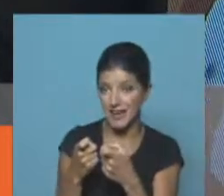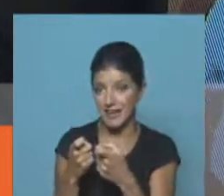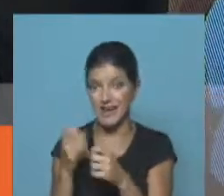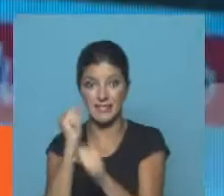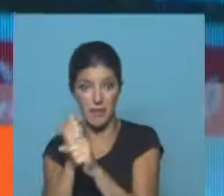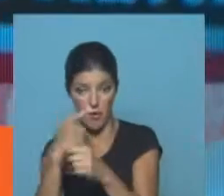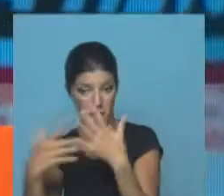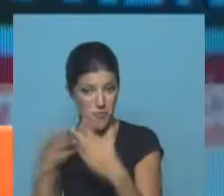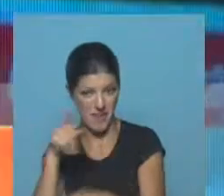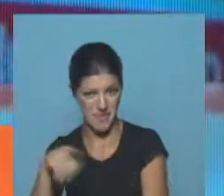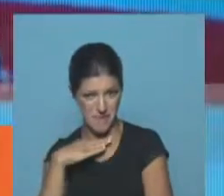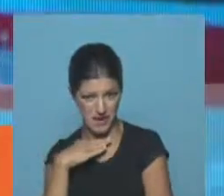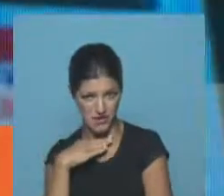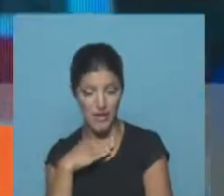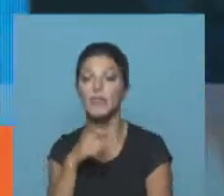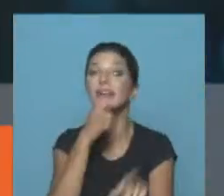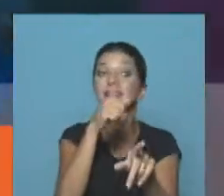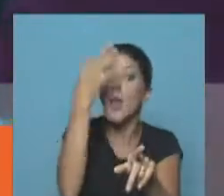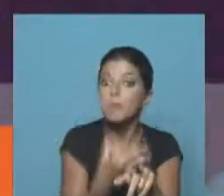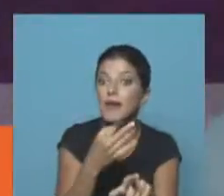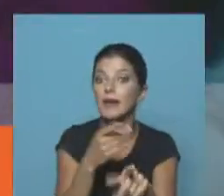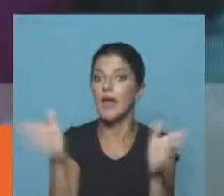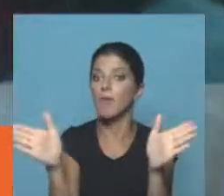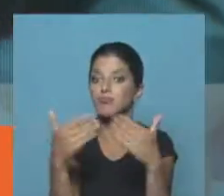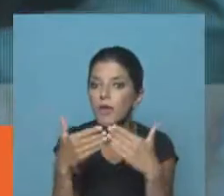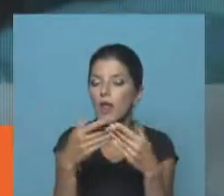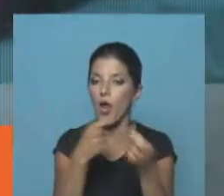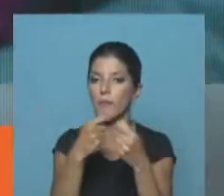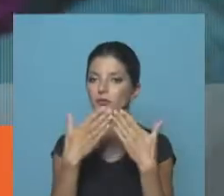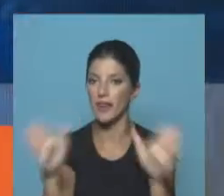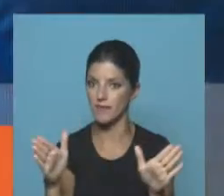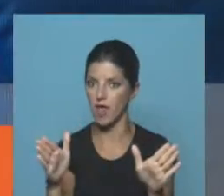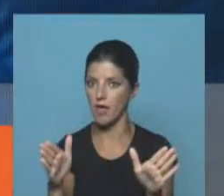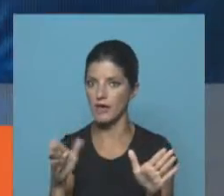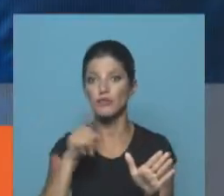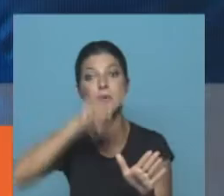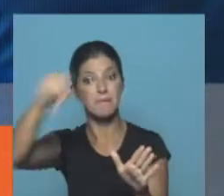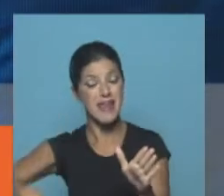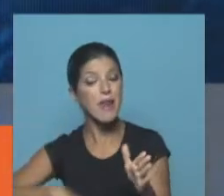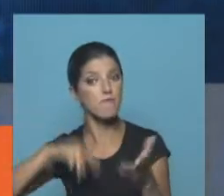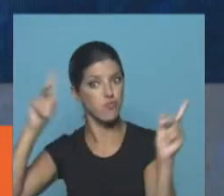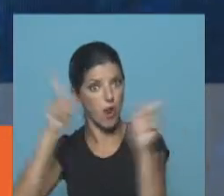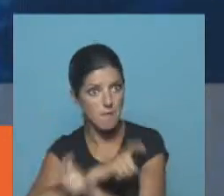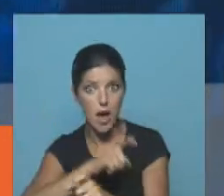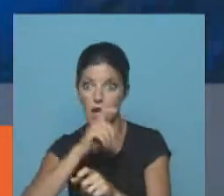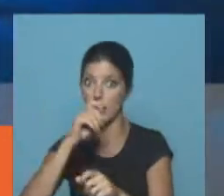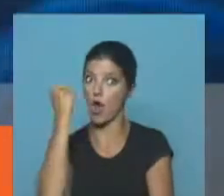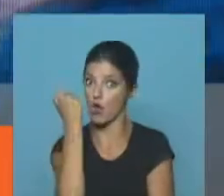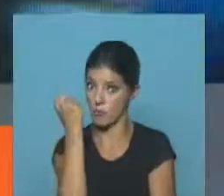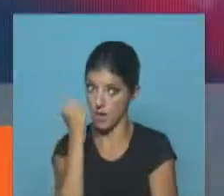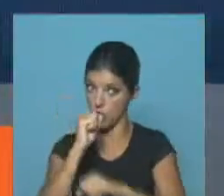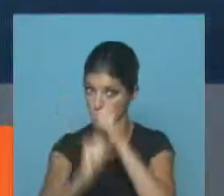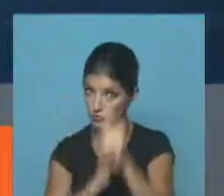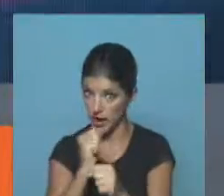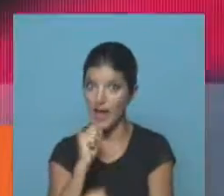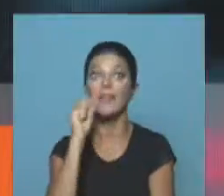manufactura de México, que si él llega a afectar de manera efectiva, está afectando de manera importante a las grandes capitales industriales de Estados Unidos